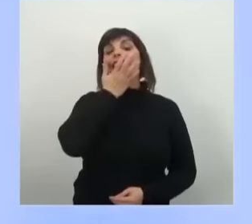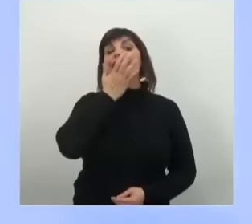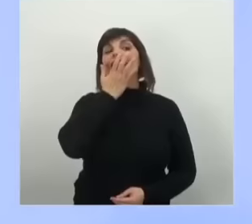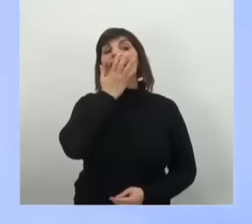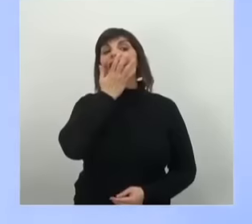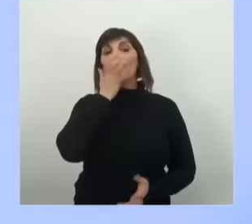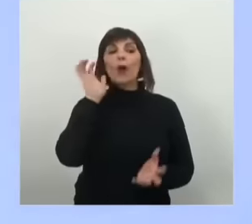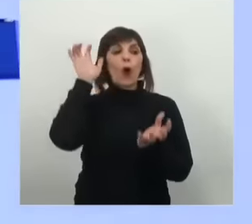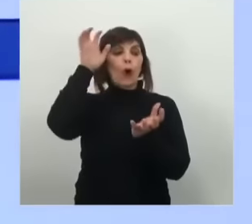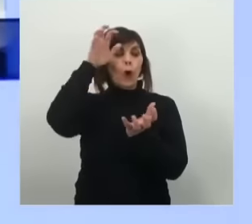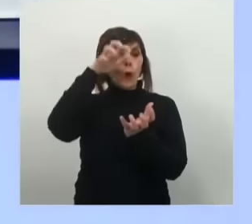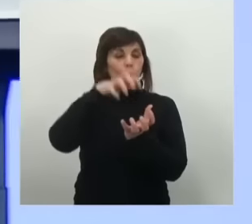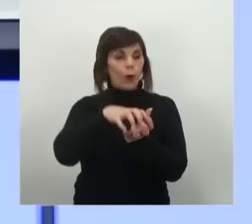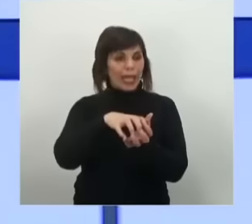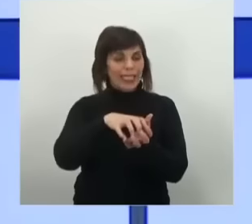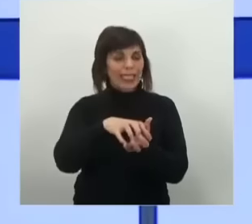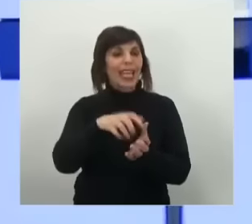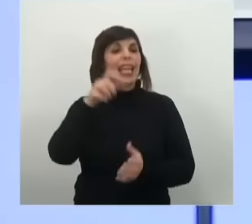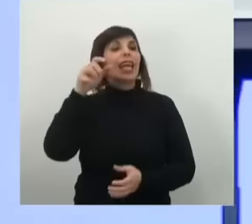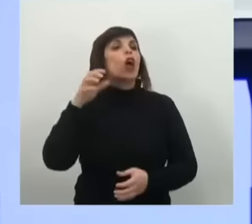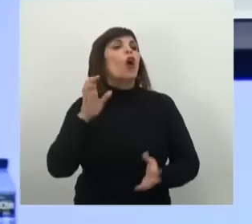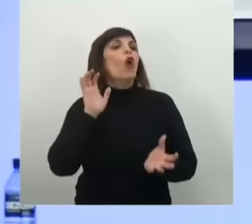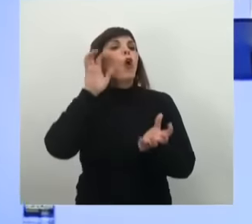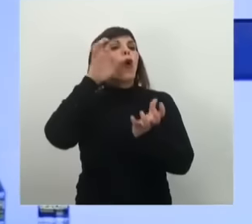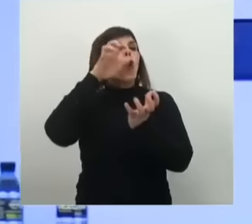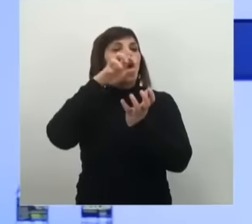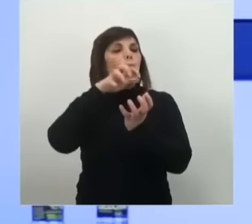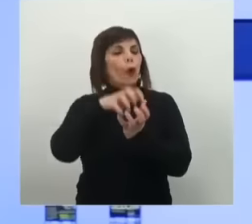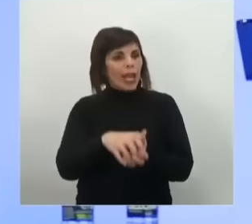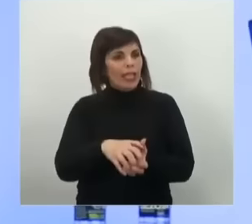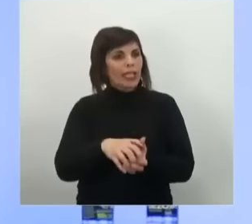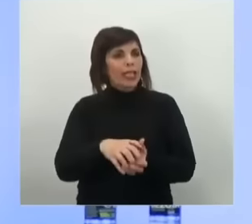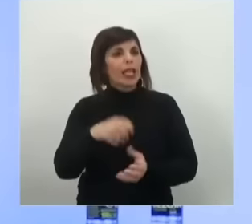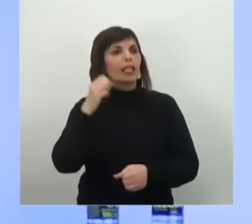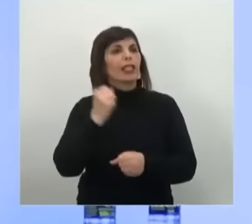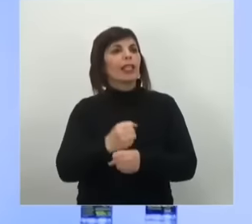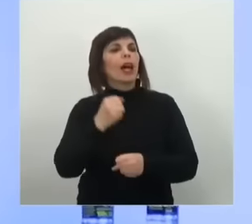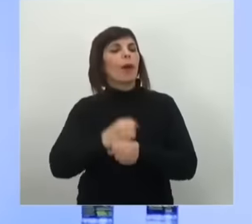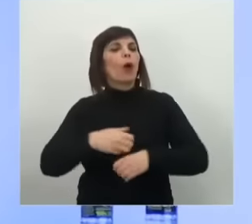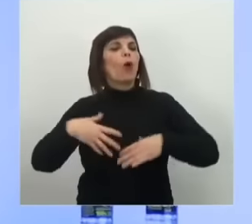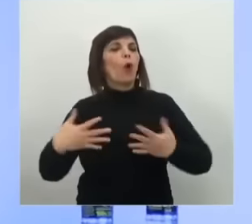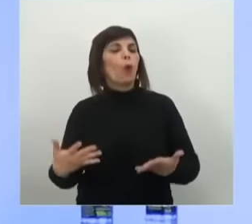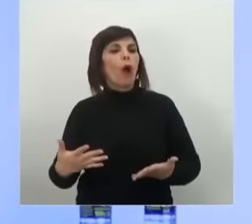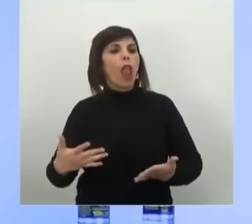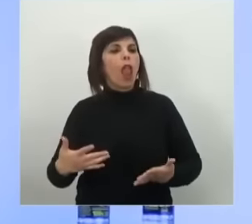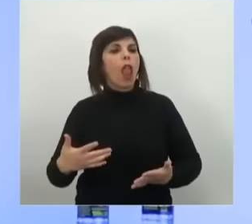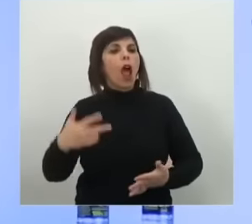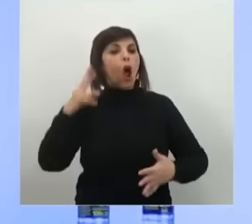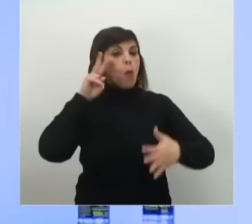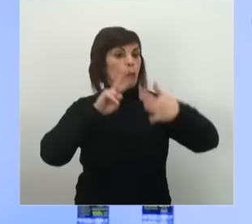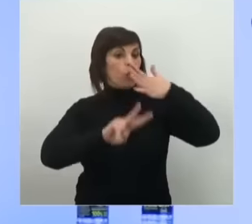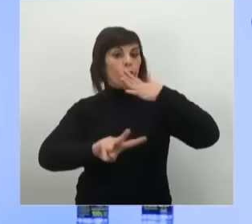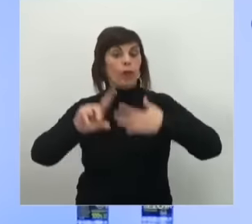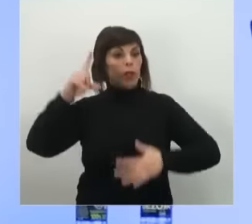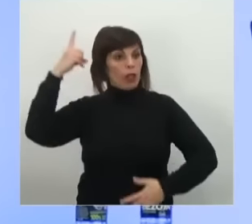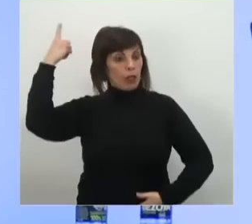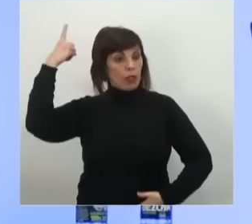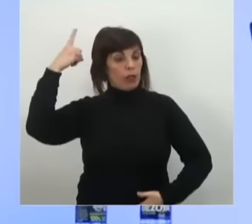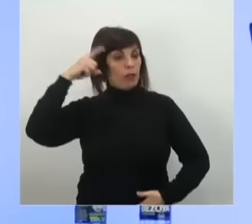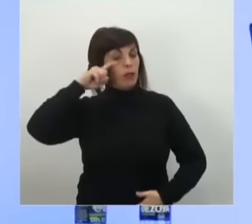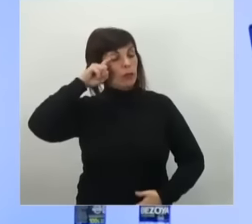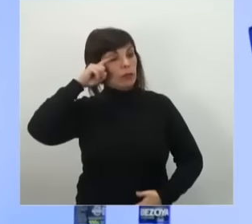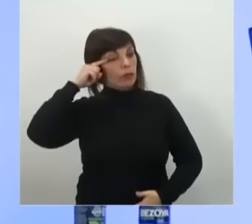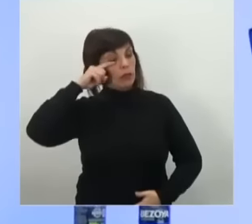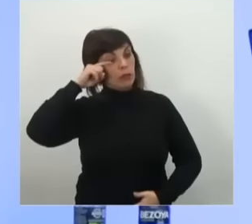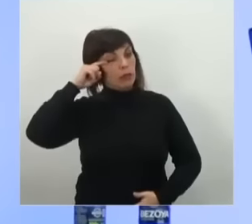no panadero No tampoco profeta que era un profeta de Dios y el señor le había dado a